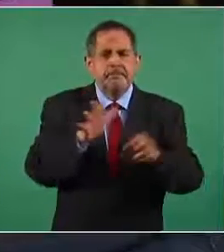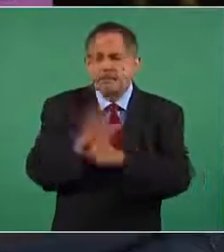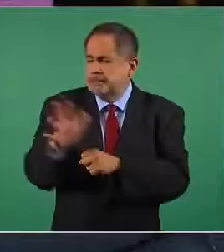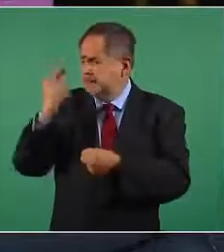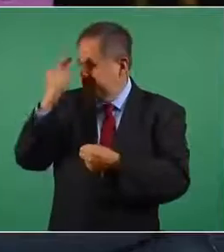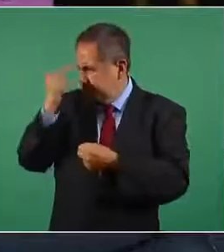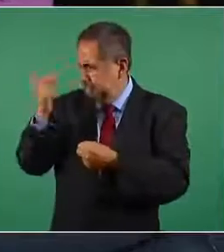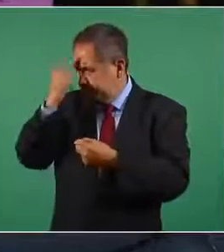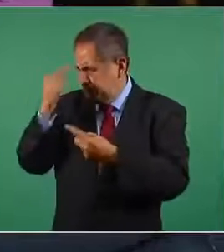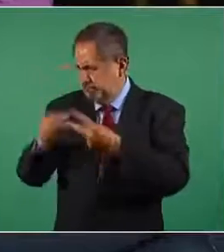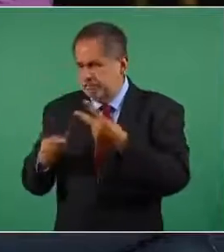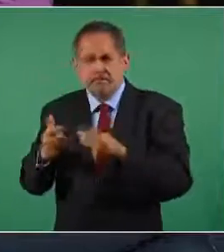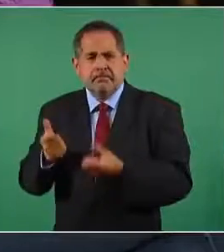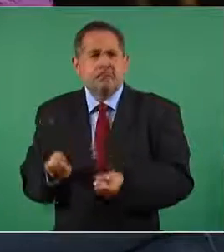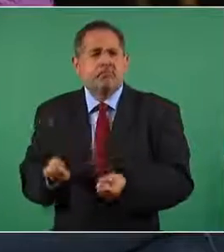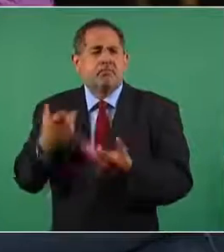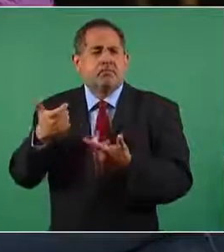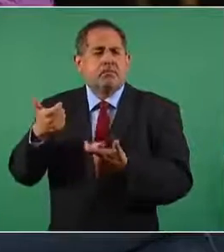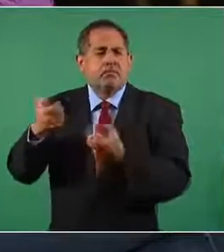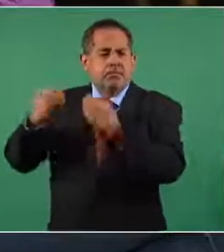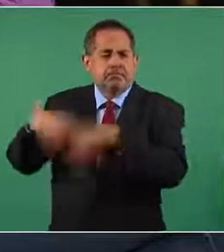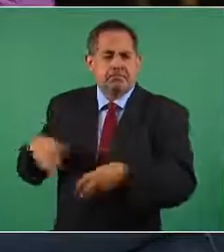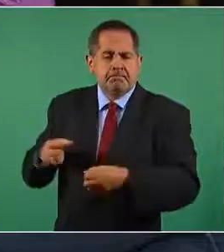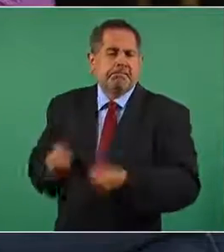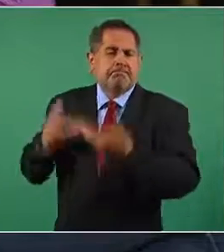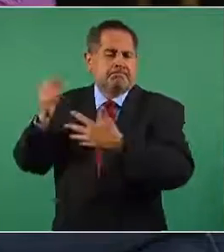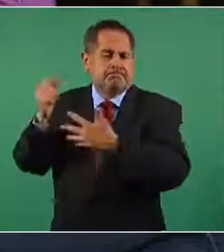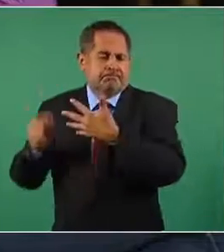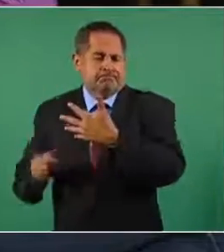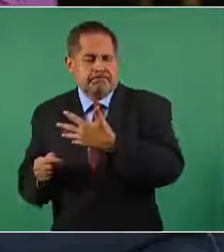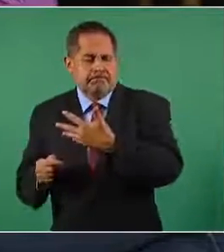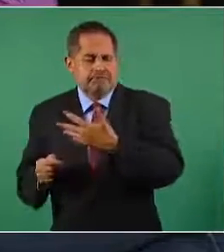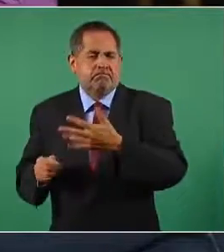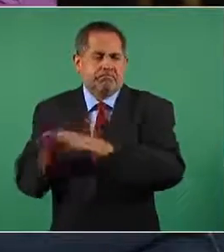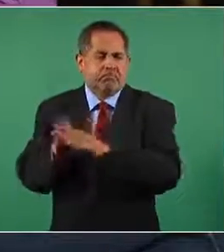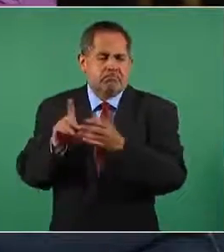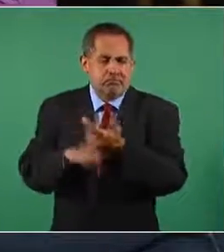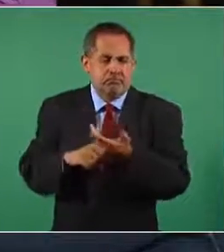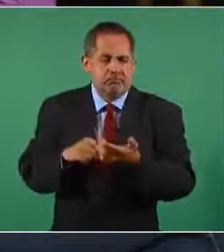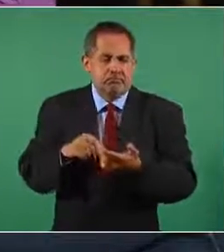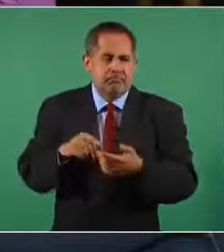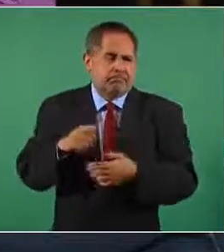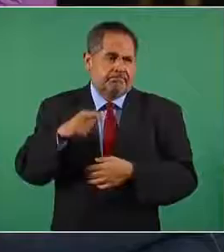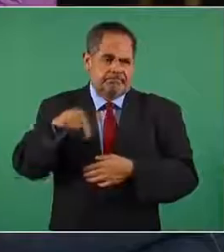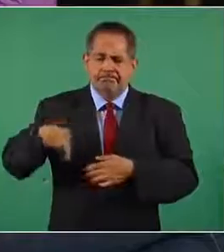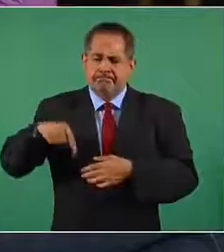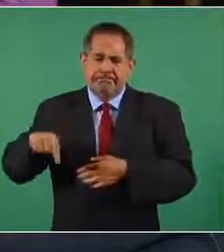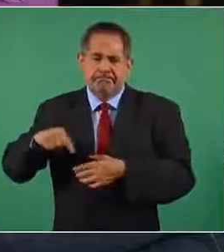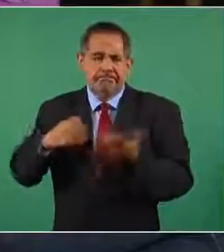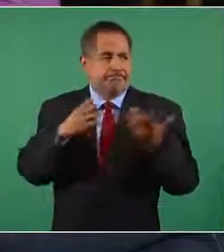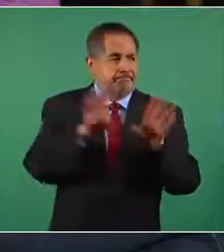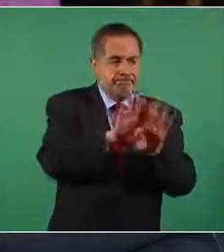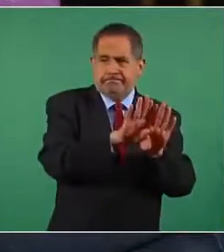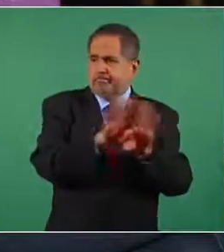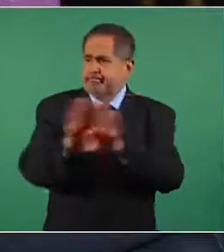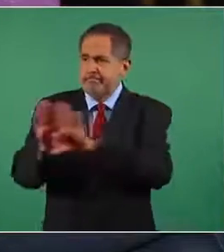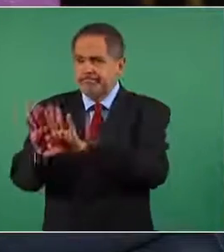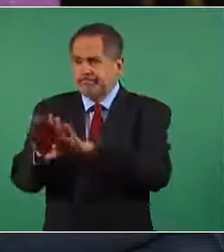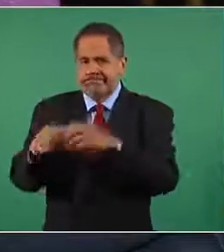sobre las pérdidas, si tienen datos de cuánto ascienden las pérdidas de que esté cerrada la